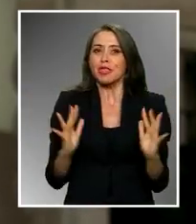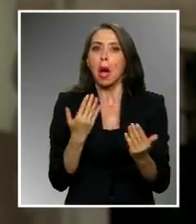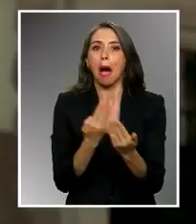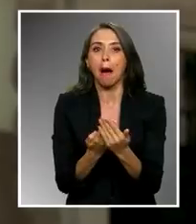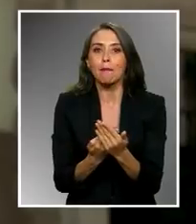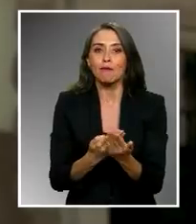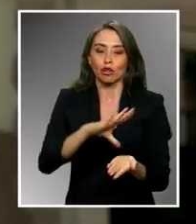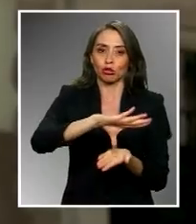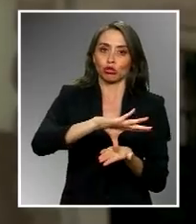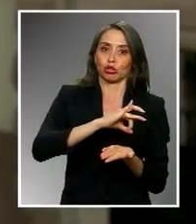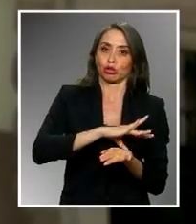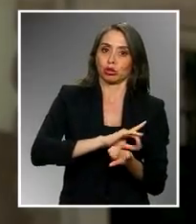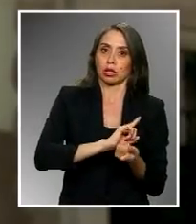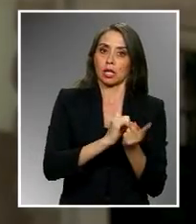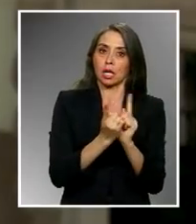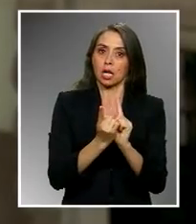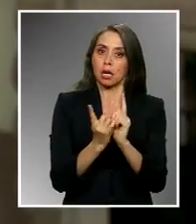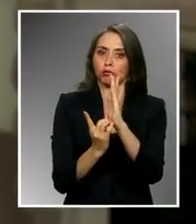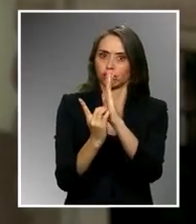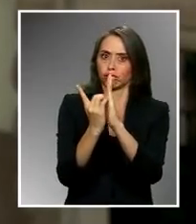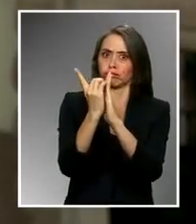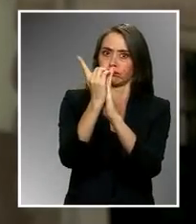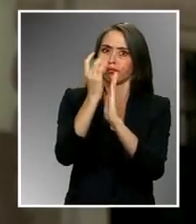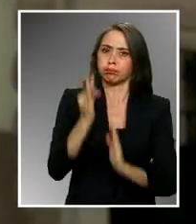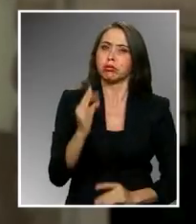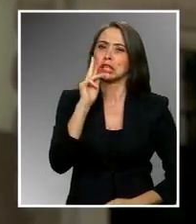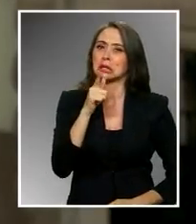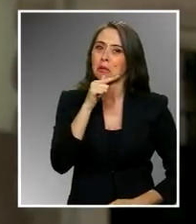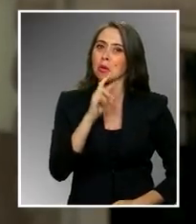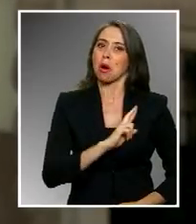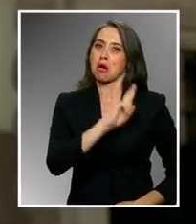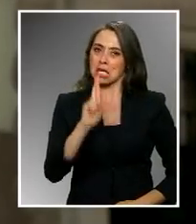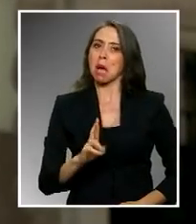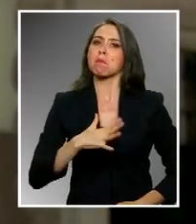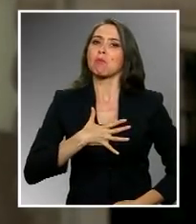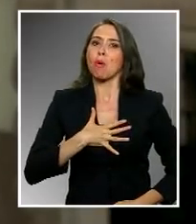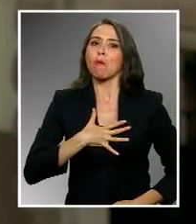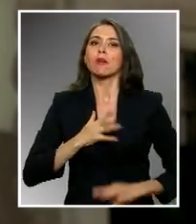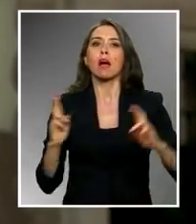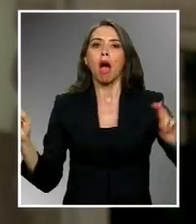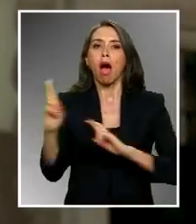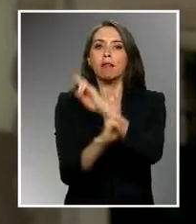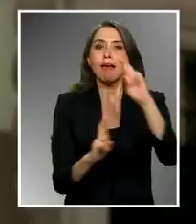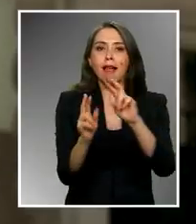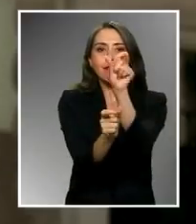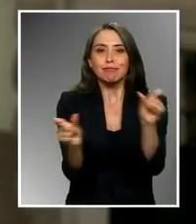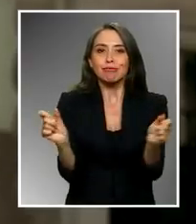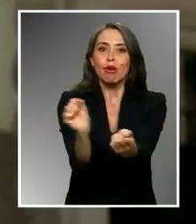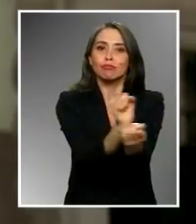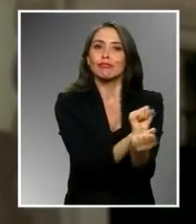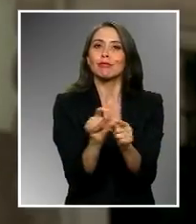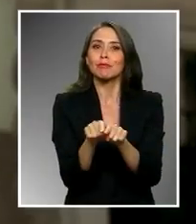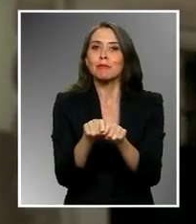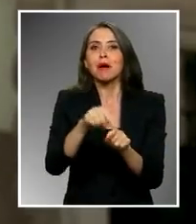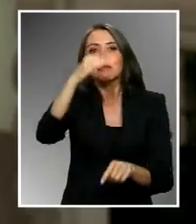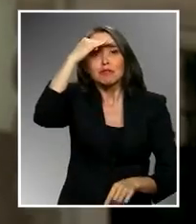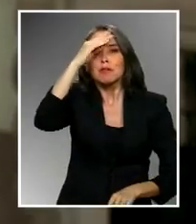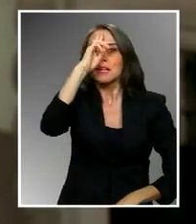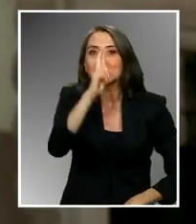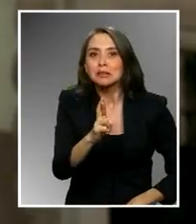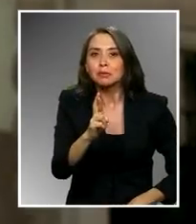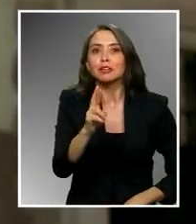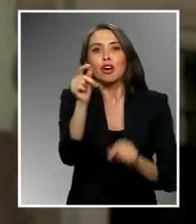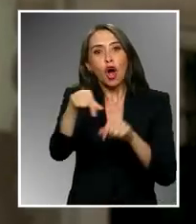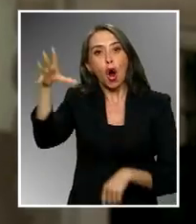me cabe duda seguirá creciendo con espíritu republicano con convivencia fraterna y respetuosa esta noche junto a quienes